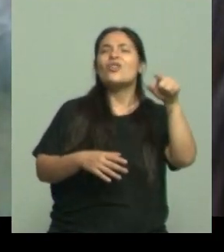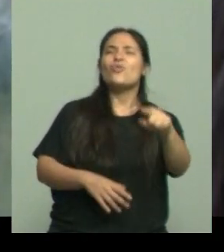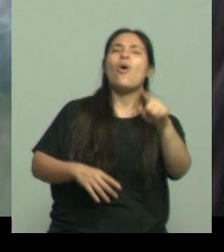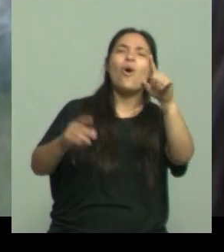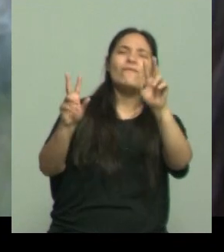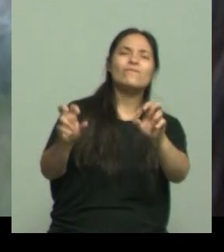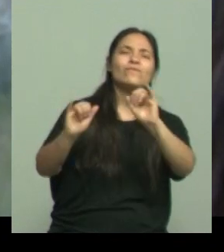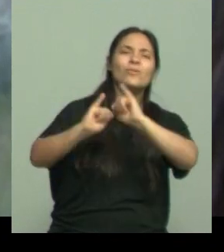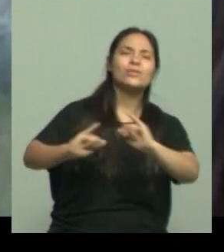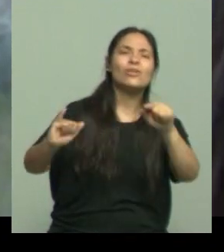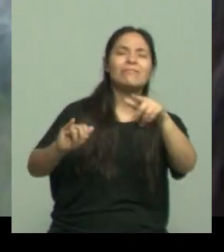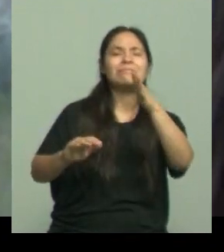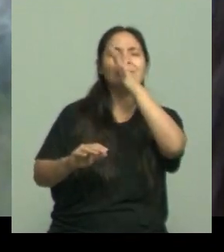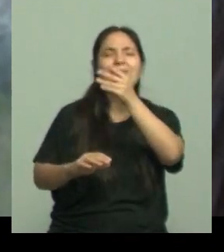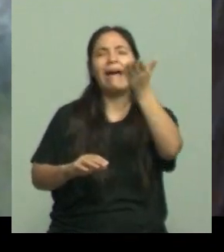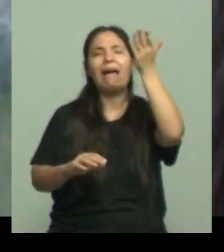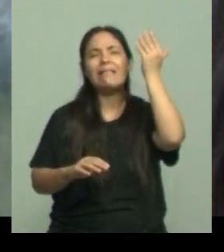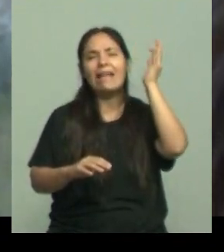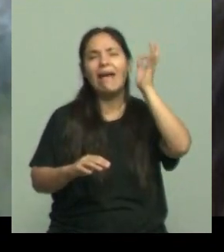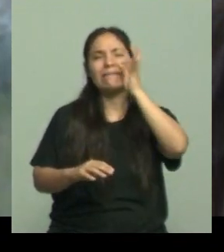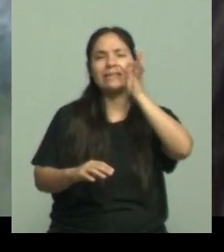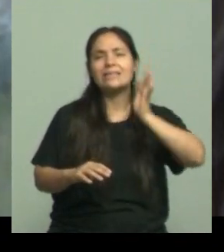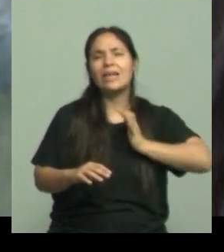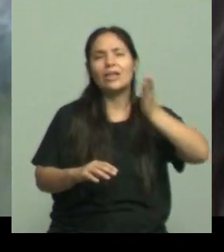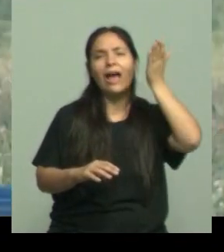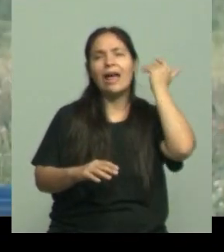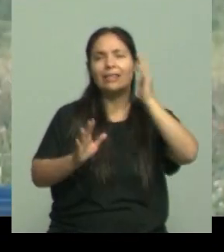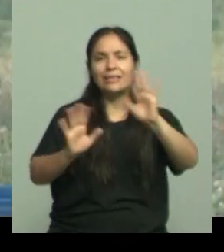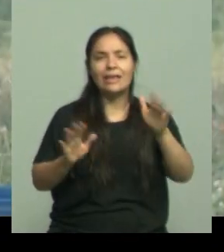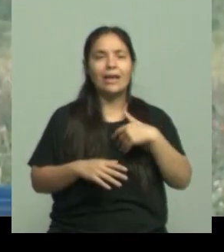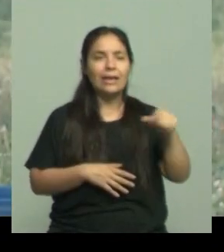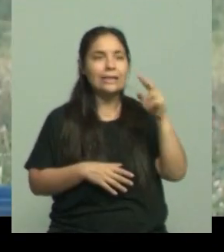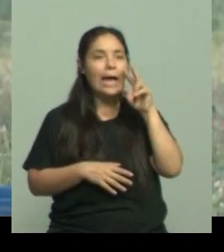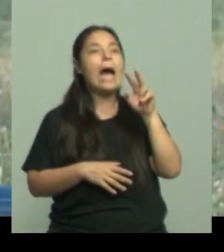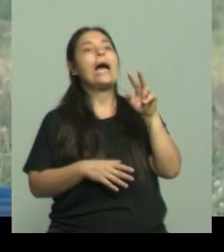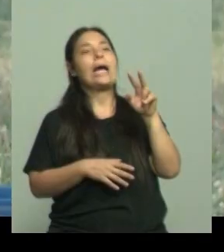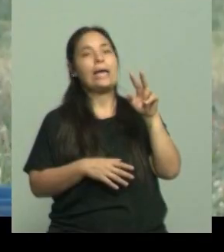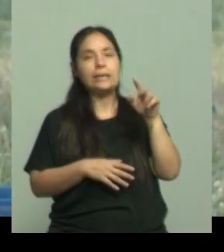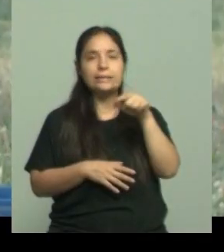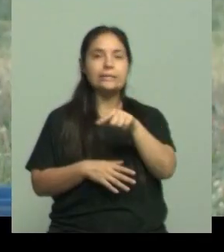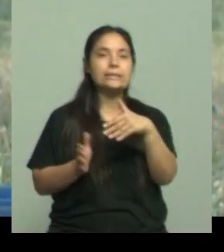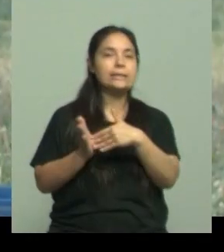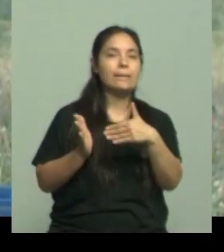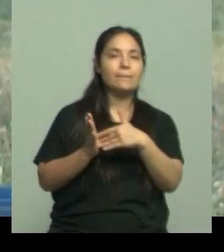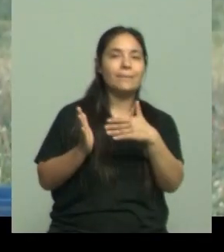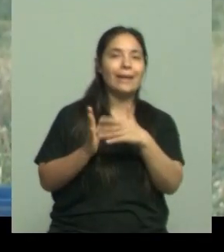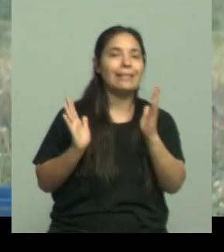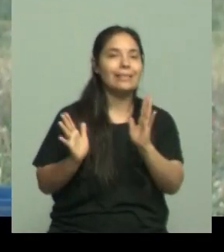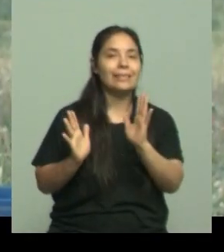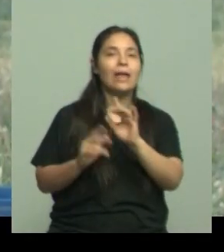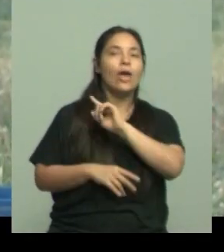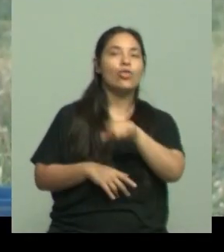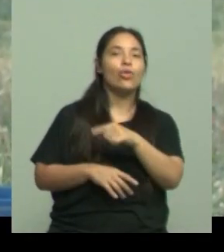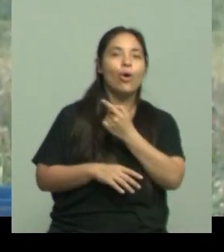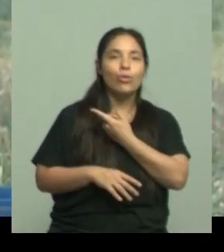caso pasó hace 20 años, no, supongamos, ¿no? Entonces, creo que ya hay un poco más de alertas de que no